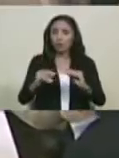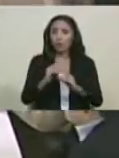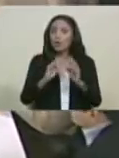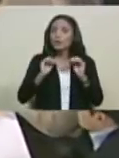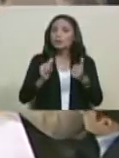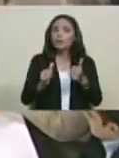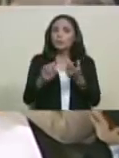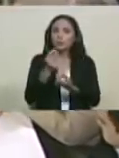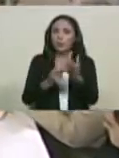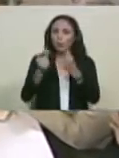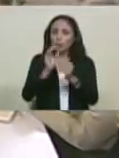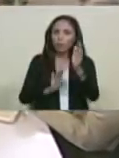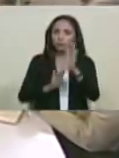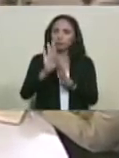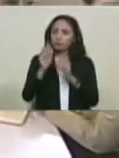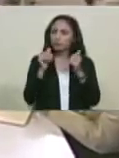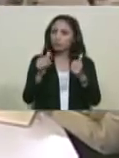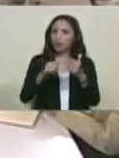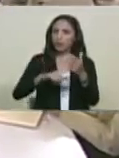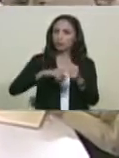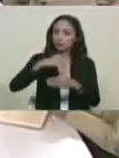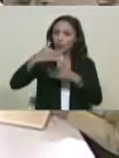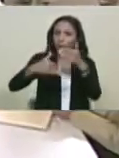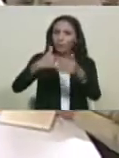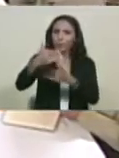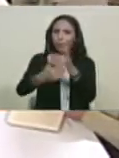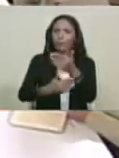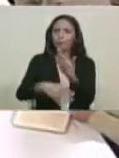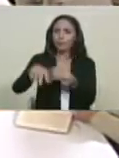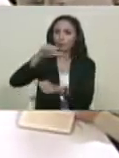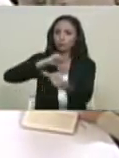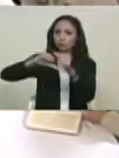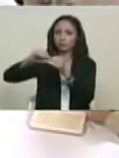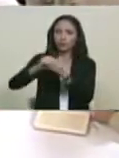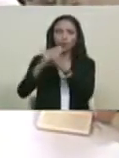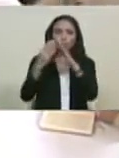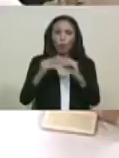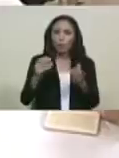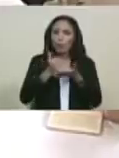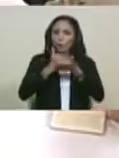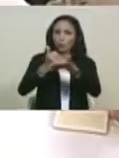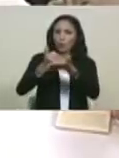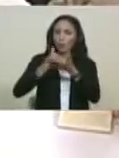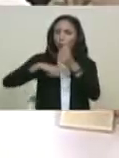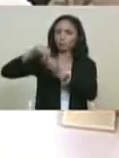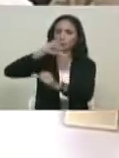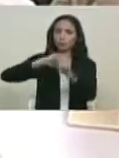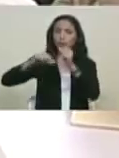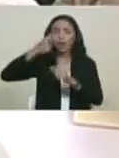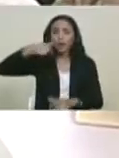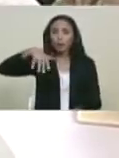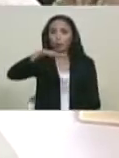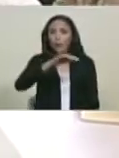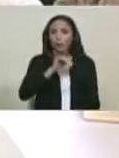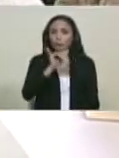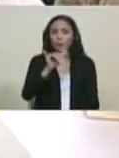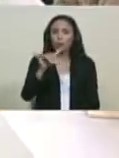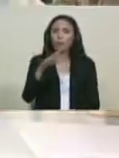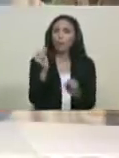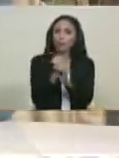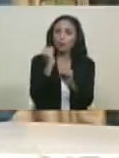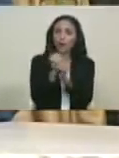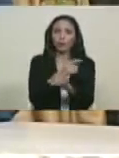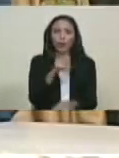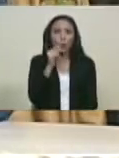bien y lleva adelante a nuestro país quién sería el gran beneficiario el pueblo los trabajadores las